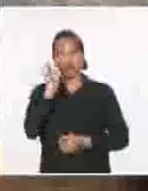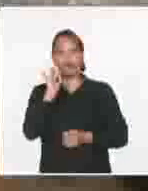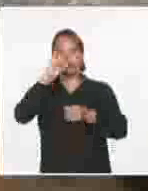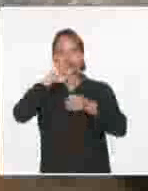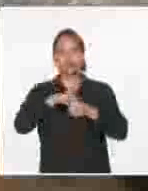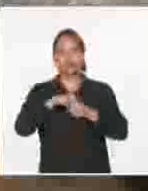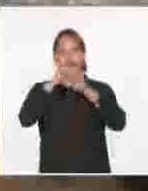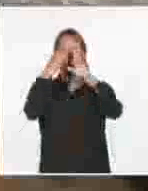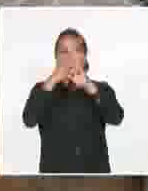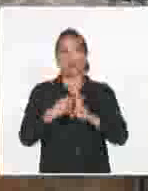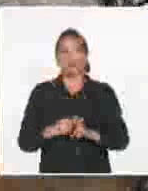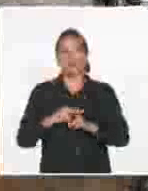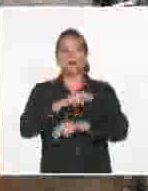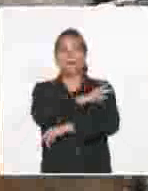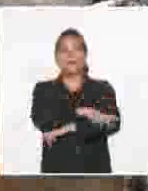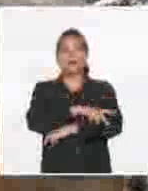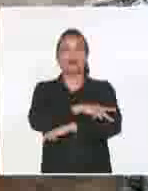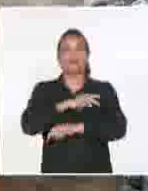infame,